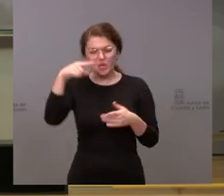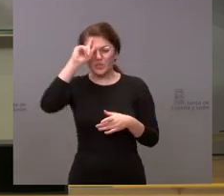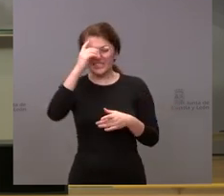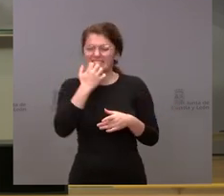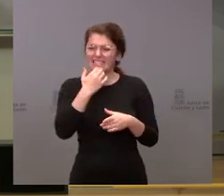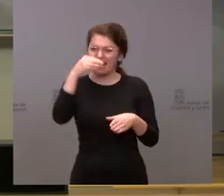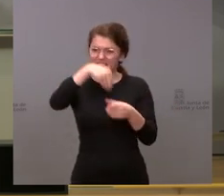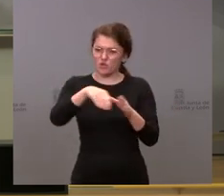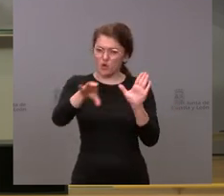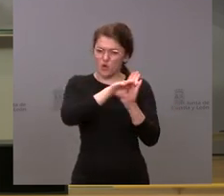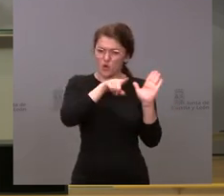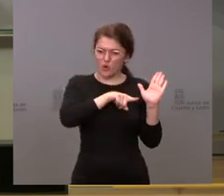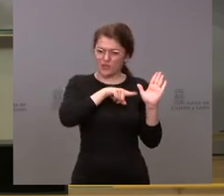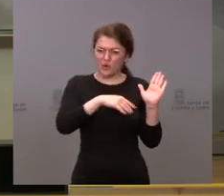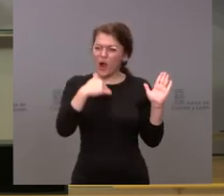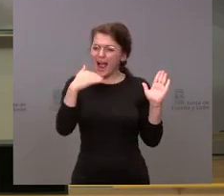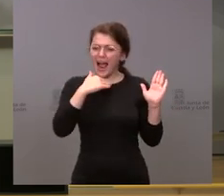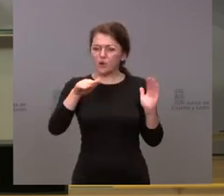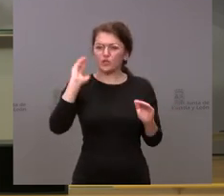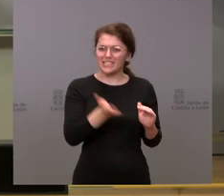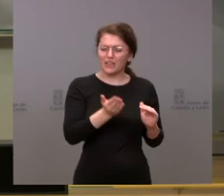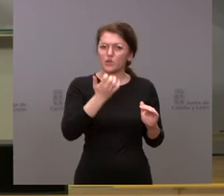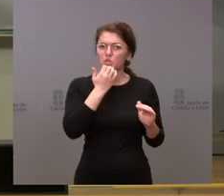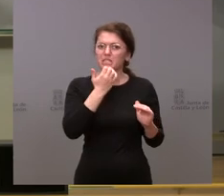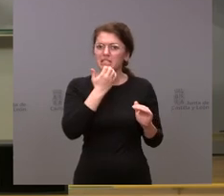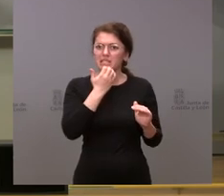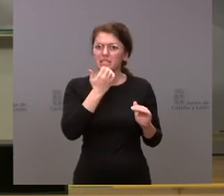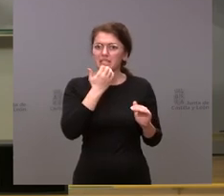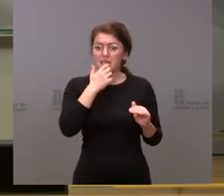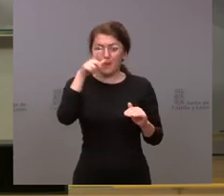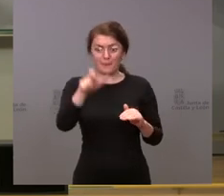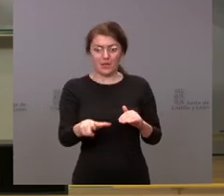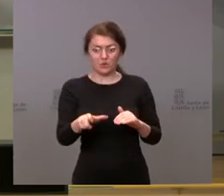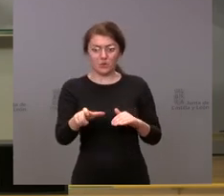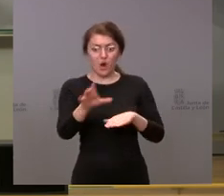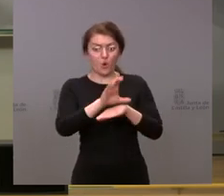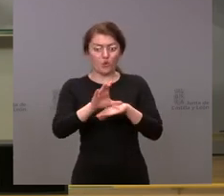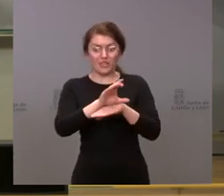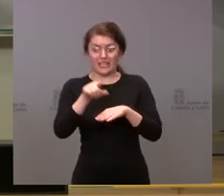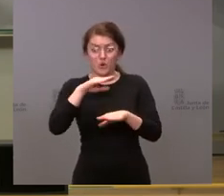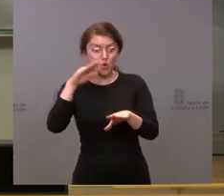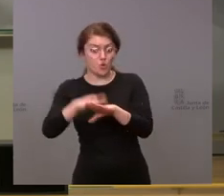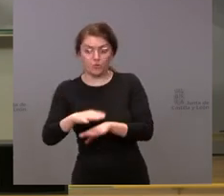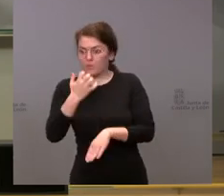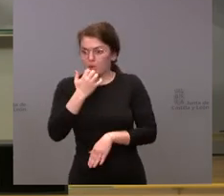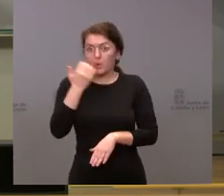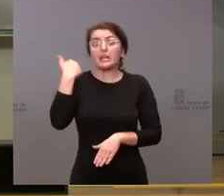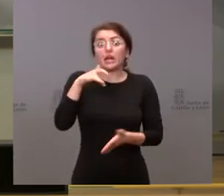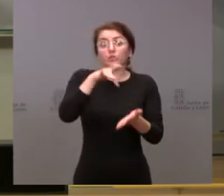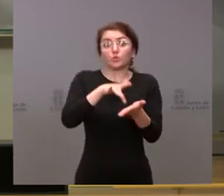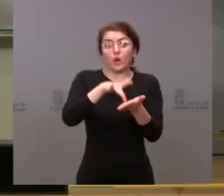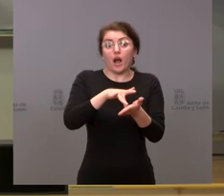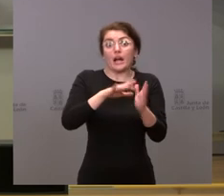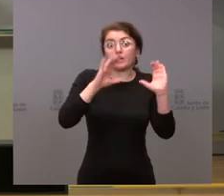ético establece algún tipo de sanción en el caso de que algún consejero lo incumpla como ha sido el caso de estas reuniones con américa por parte